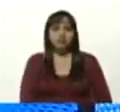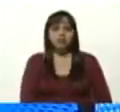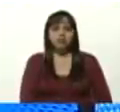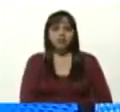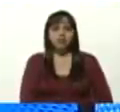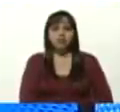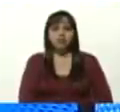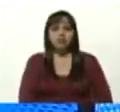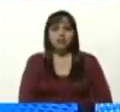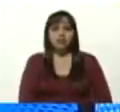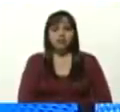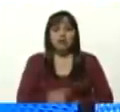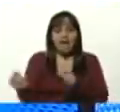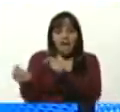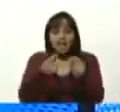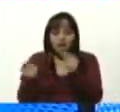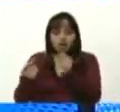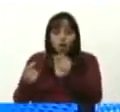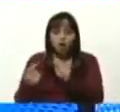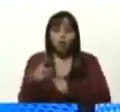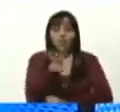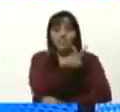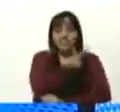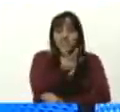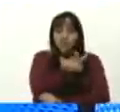para que el diálogo de Venezuela